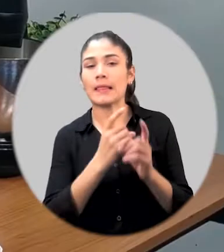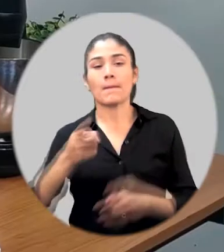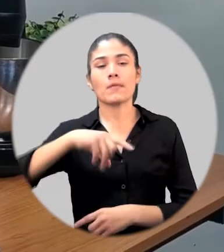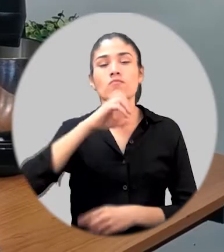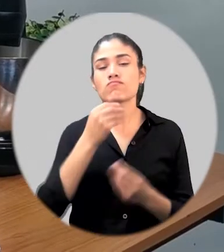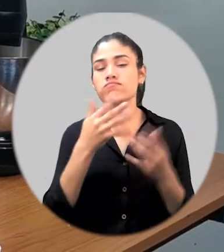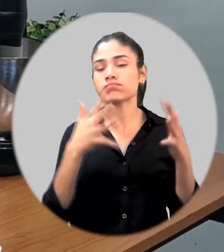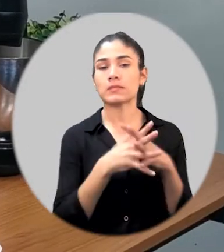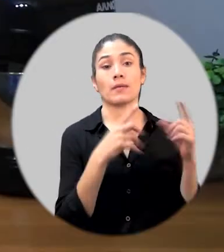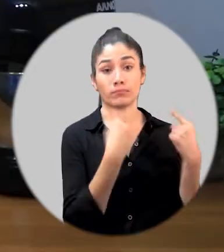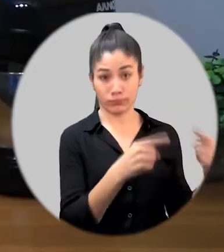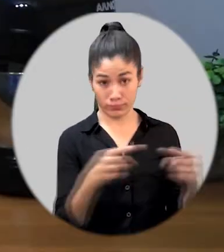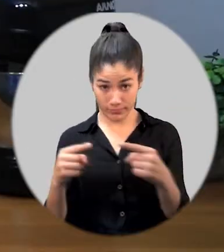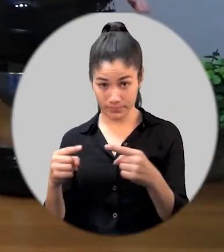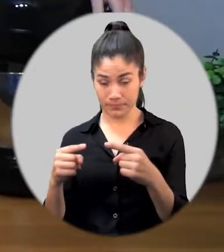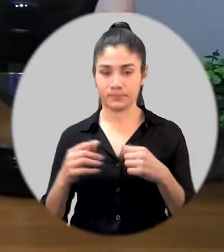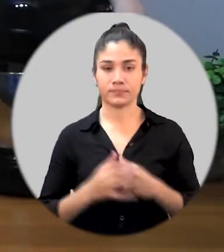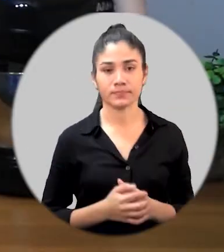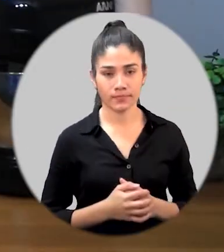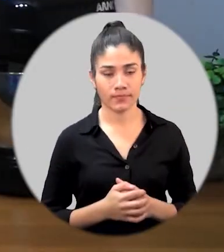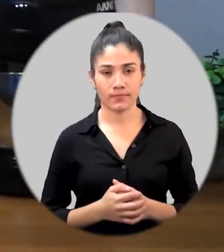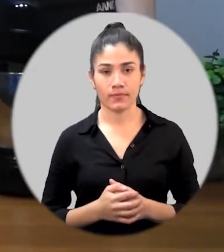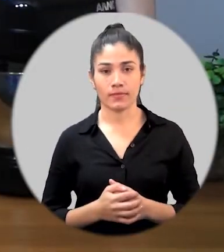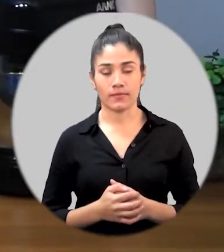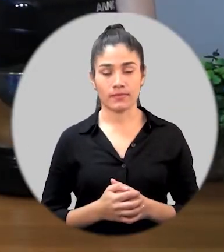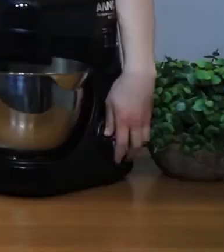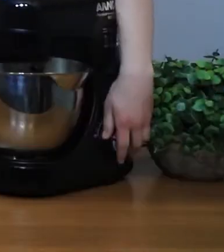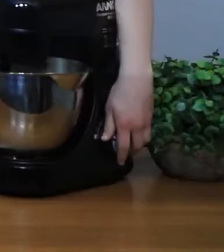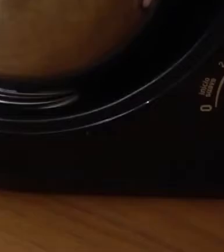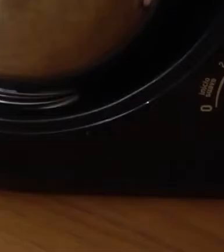este caso nosotros utilizamos una cucharadita de vainilla.